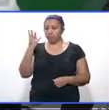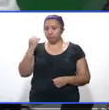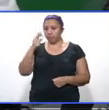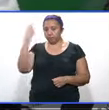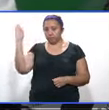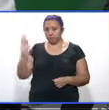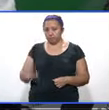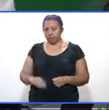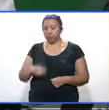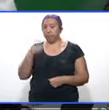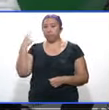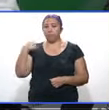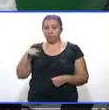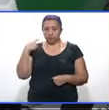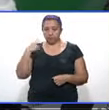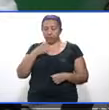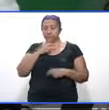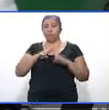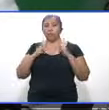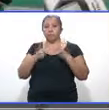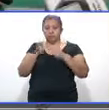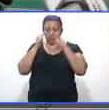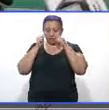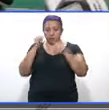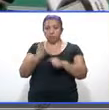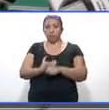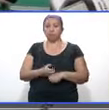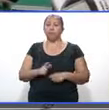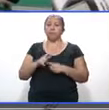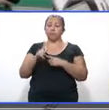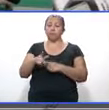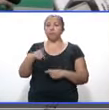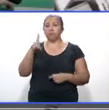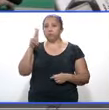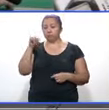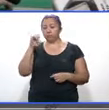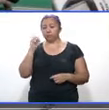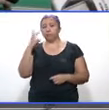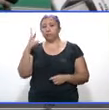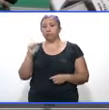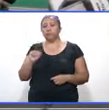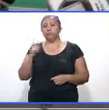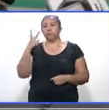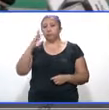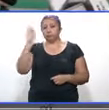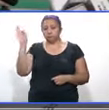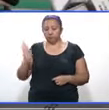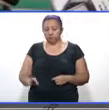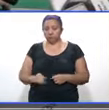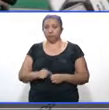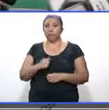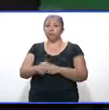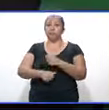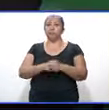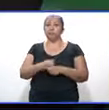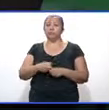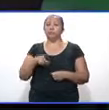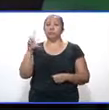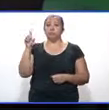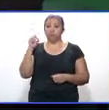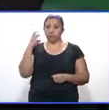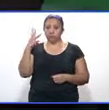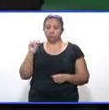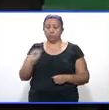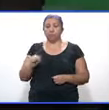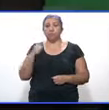73.9% de las reclamaciones recibidas en la Unidad de Atención del Estado, seguido de Canacín con el 2.2%. Ese año se recuperó 23.1